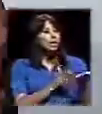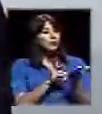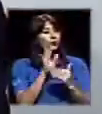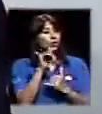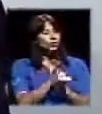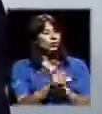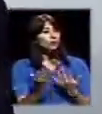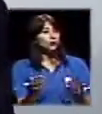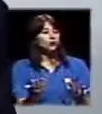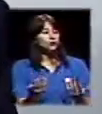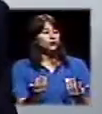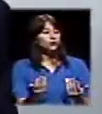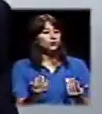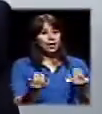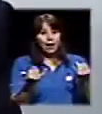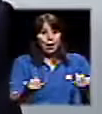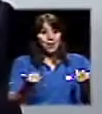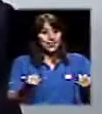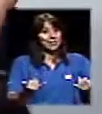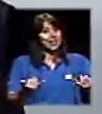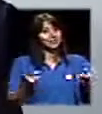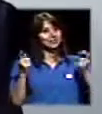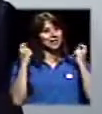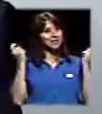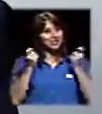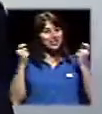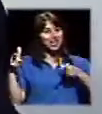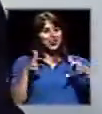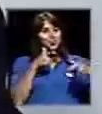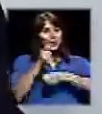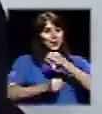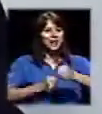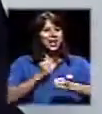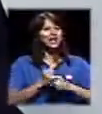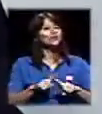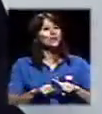estamos en la fiesta de cumpleaños, pero me parece que